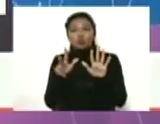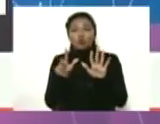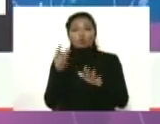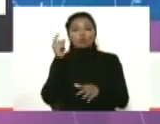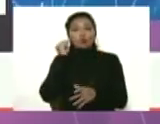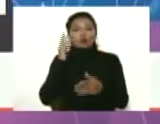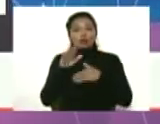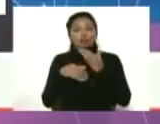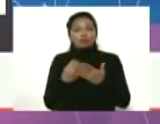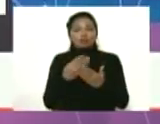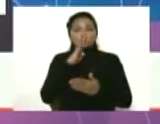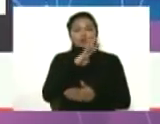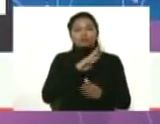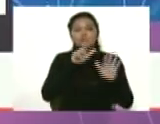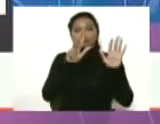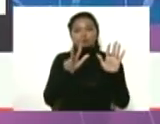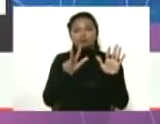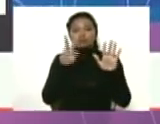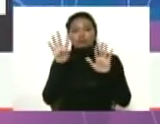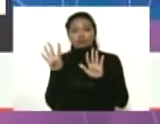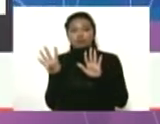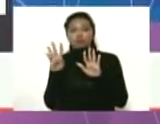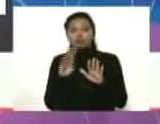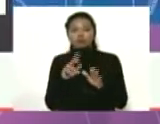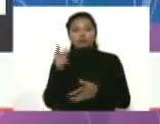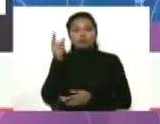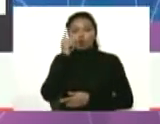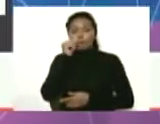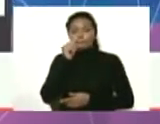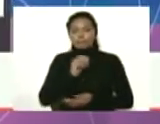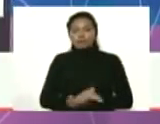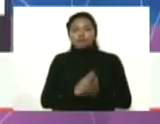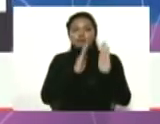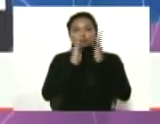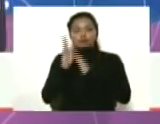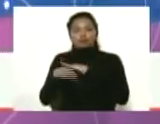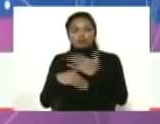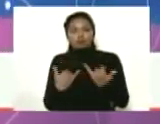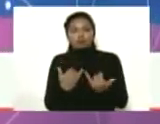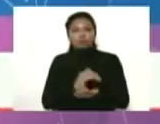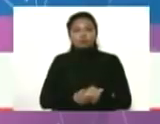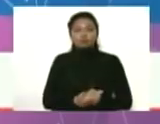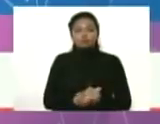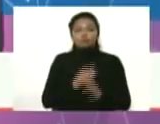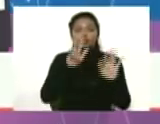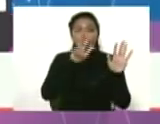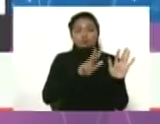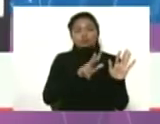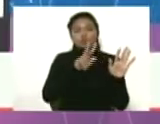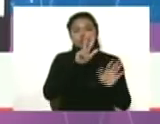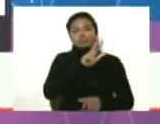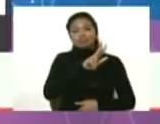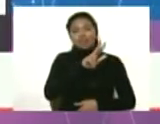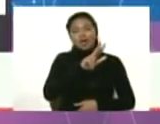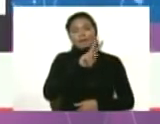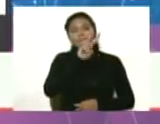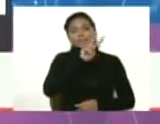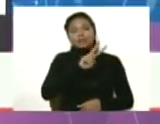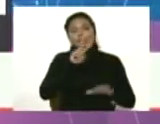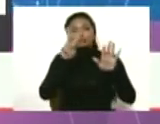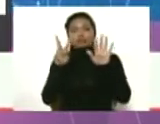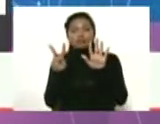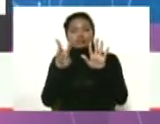y 489 son masculinos, distribuidos en 327 familias.